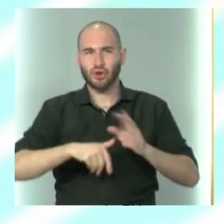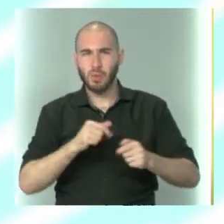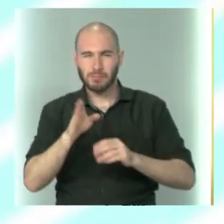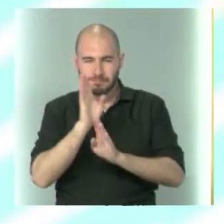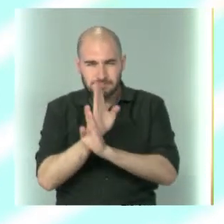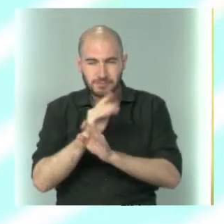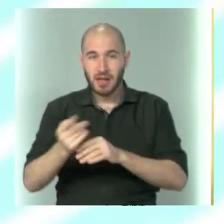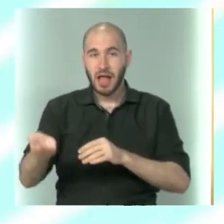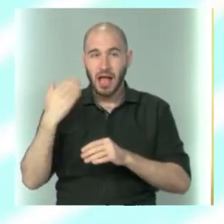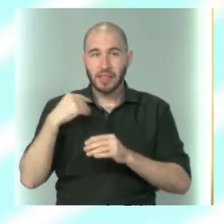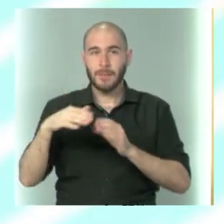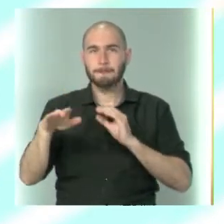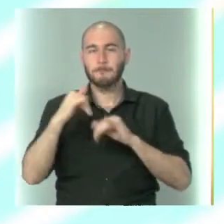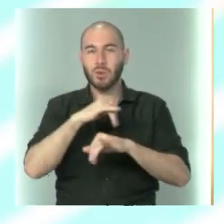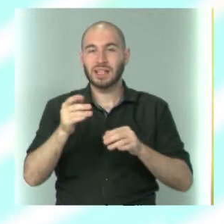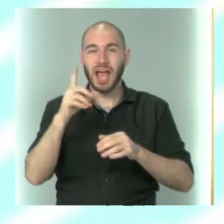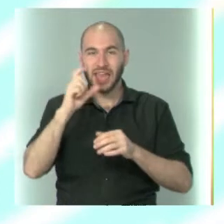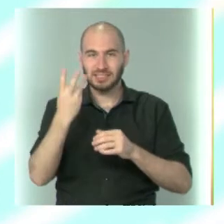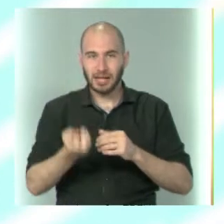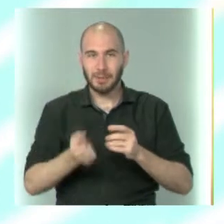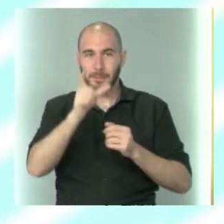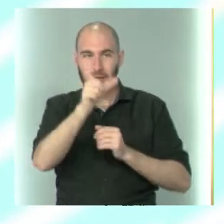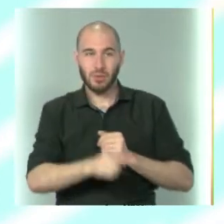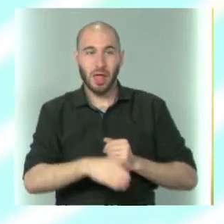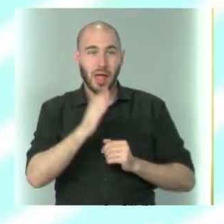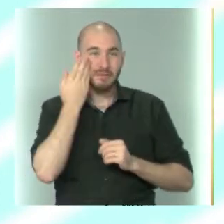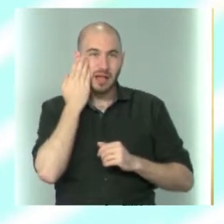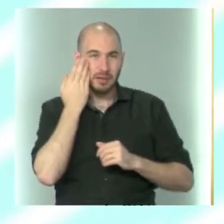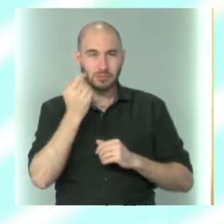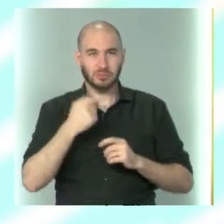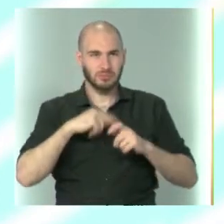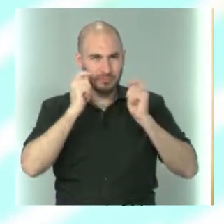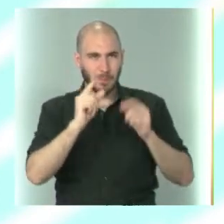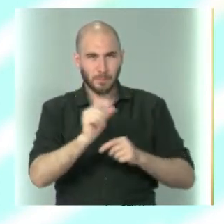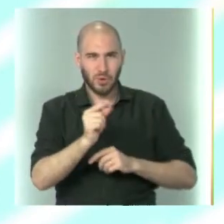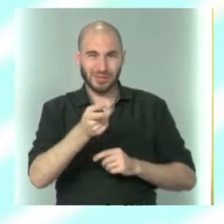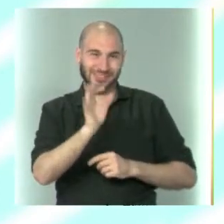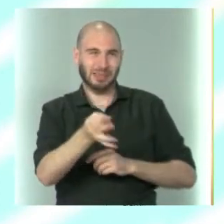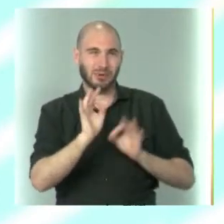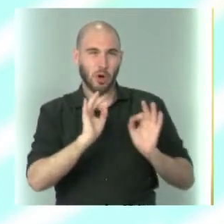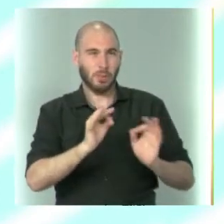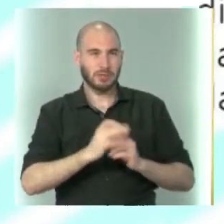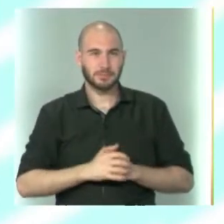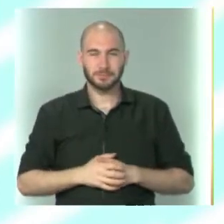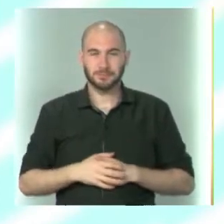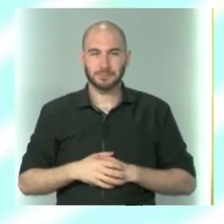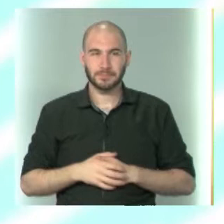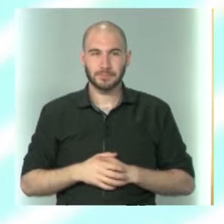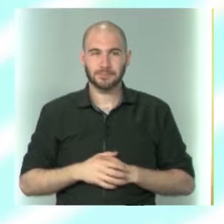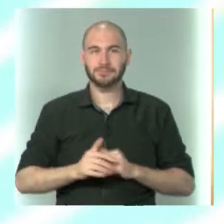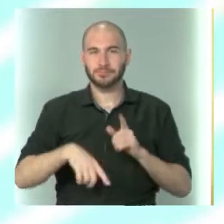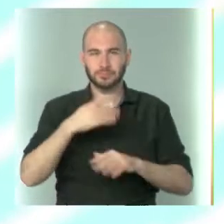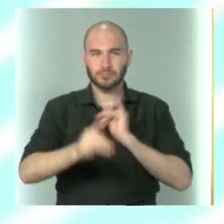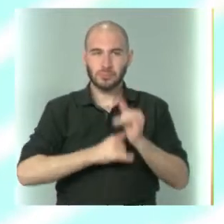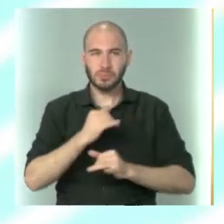espían. Hace poco me ha salido publicidad en Instagram de un perfil de Facebook que visité hace poco. Lo saben todo, dice esta persona. Otro